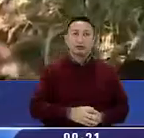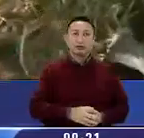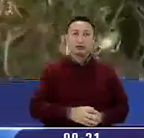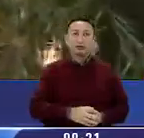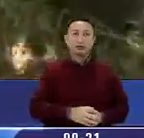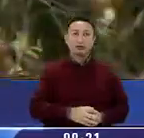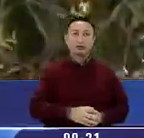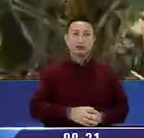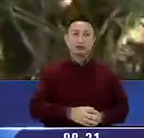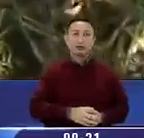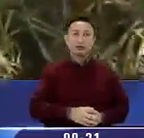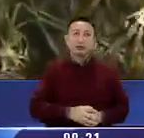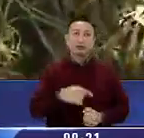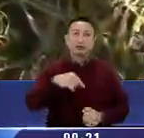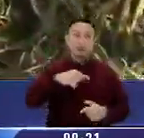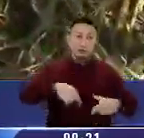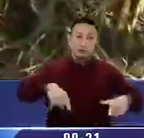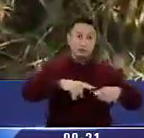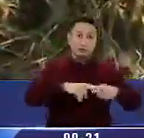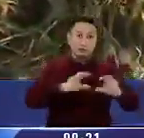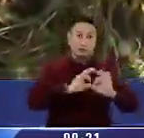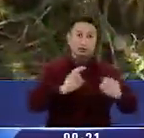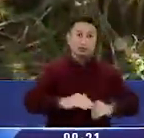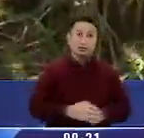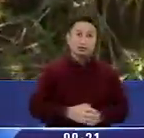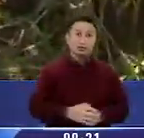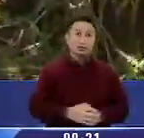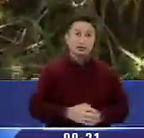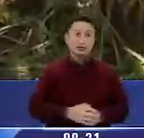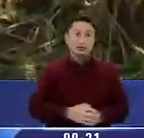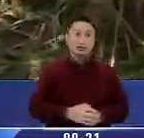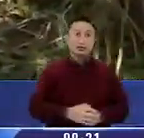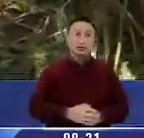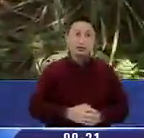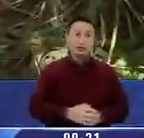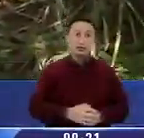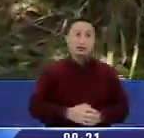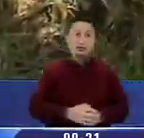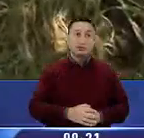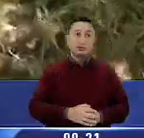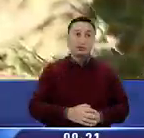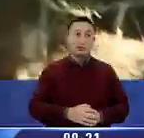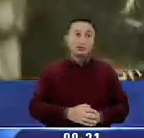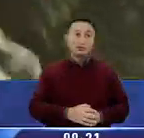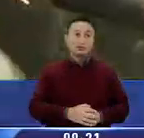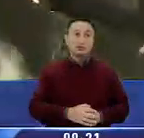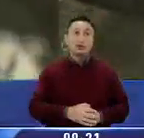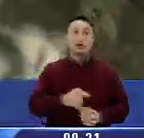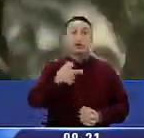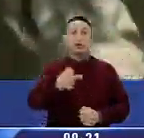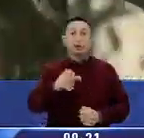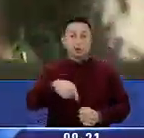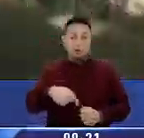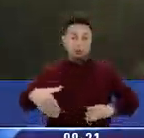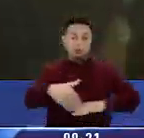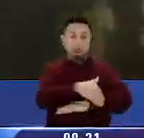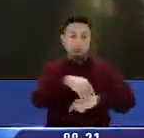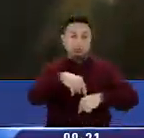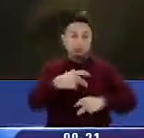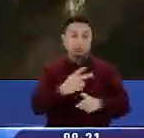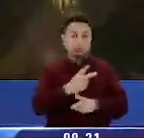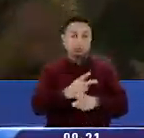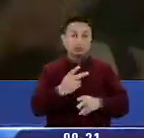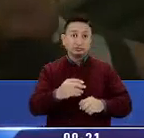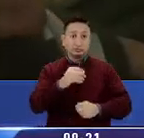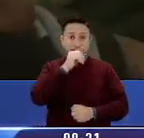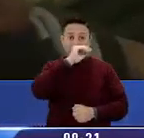tratamos de limpiar esta zona nosotros para que la ciudadanía se sienta segura. Tenemos las denuncias ciudadanas de las personas que pasan por aquí, entonces